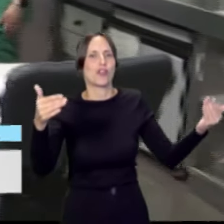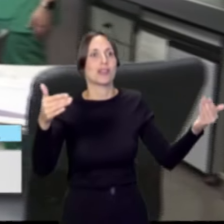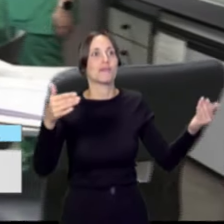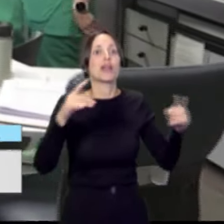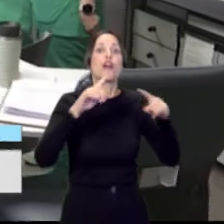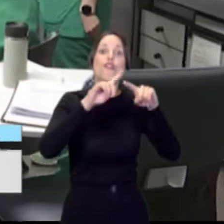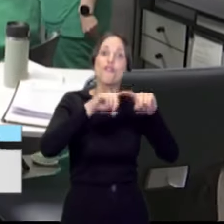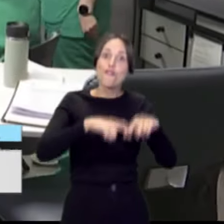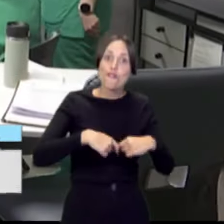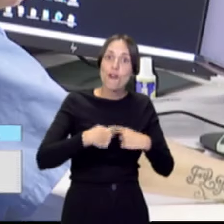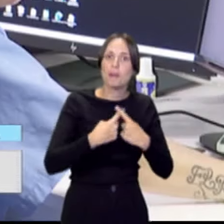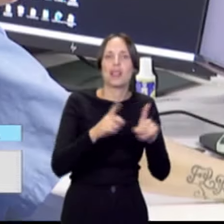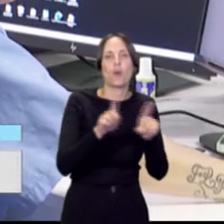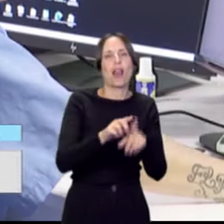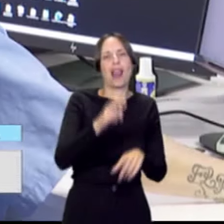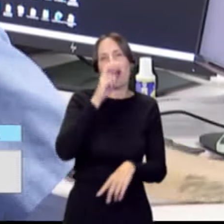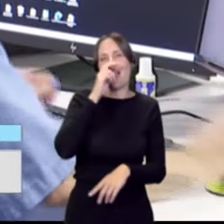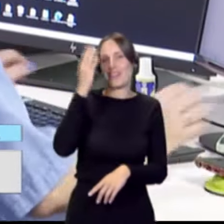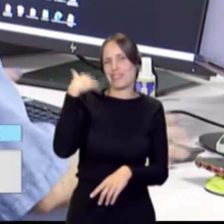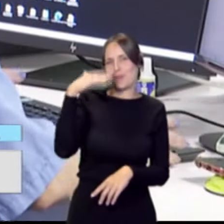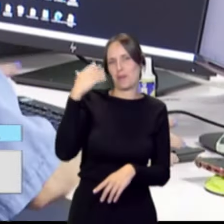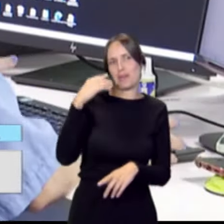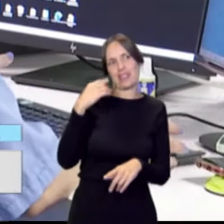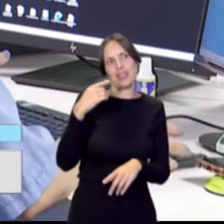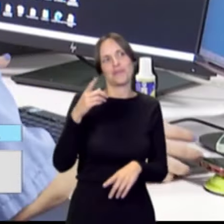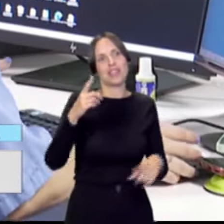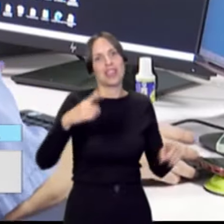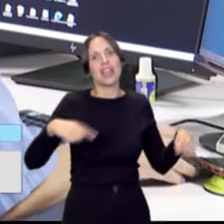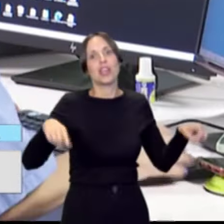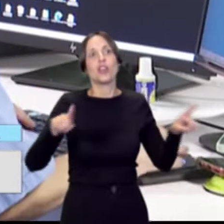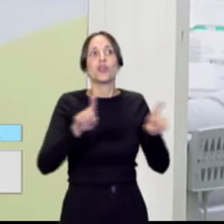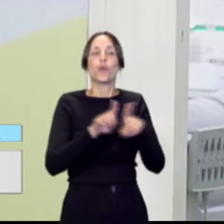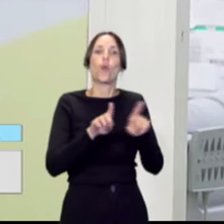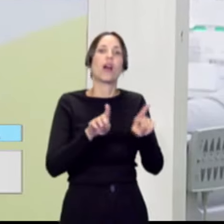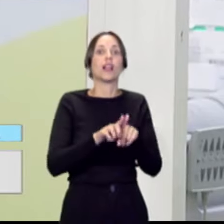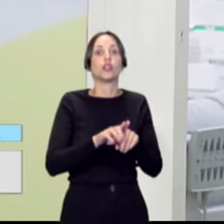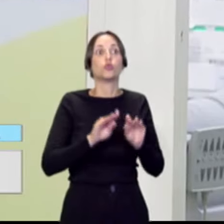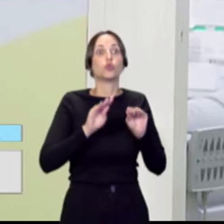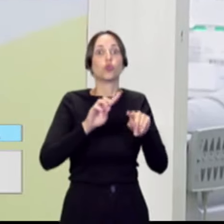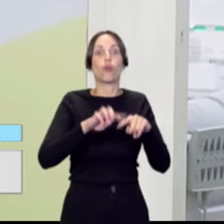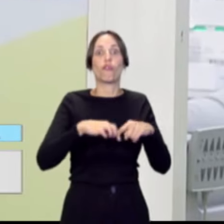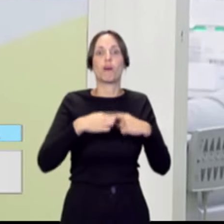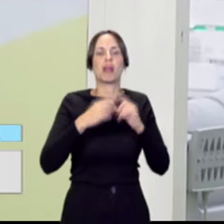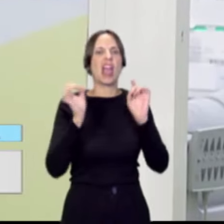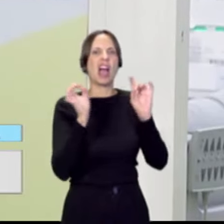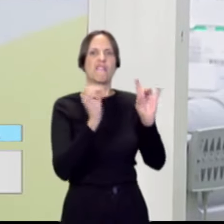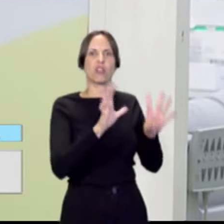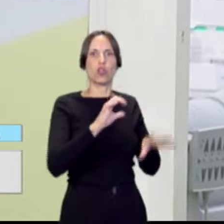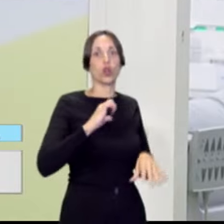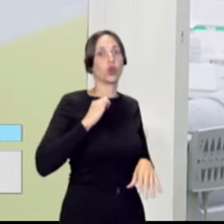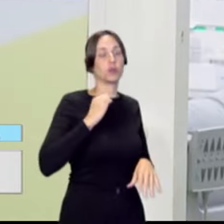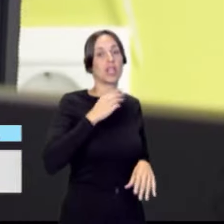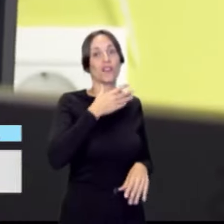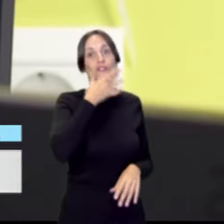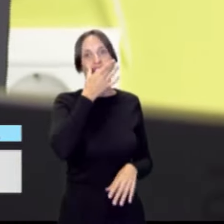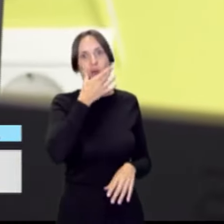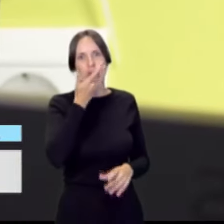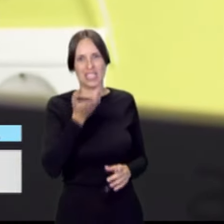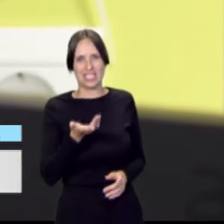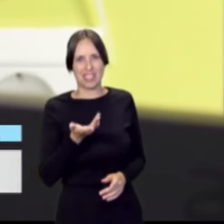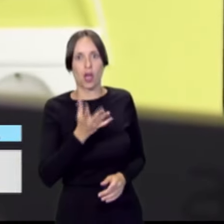tienen bastante reparo y, si le digo, hasta vergüenza de dejar a sus familiares en un hospital. Son islas